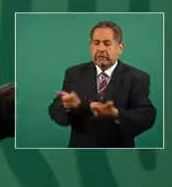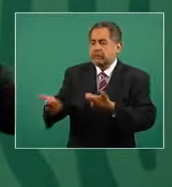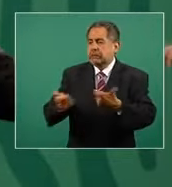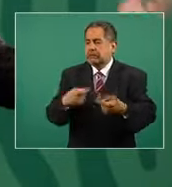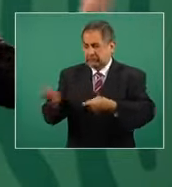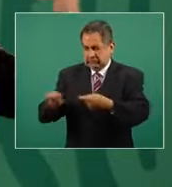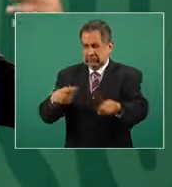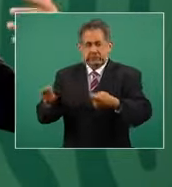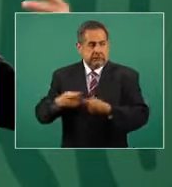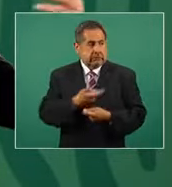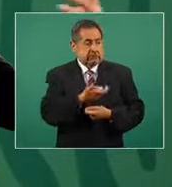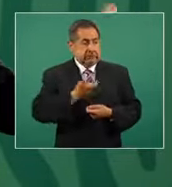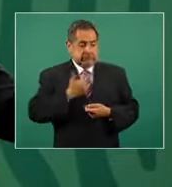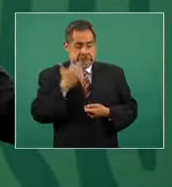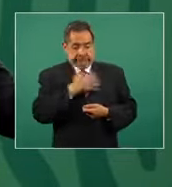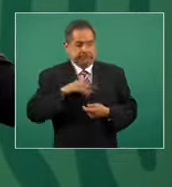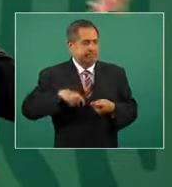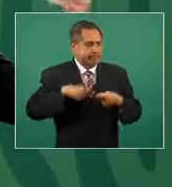porque